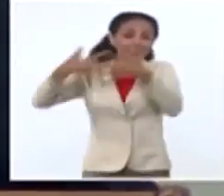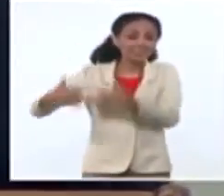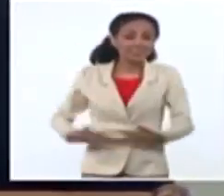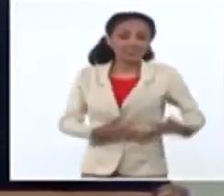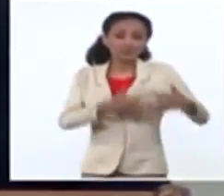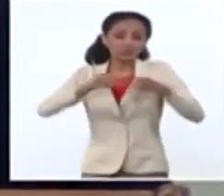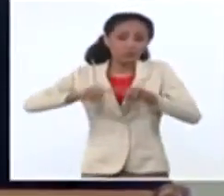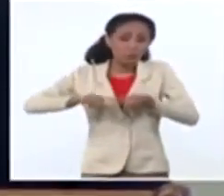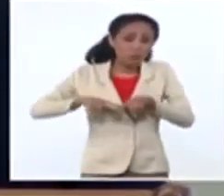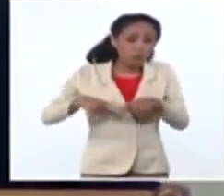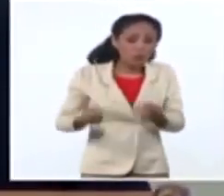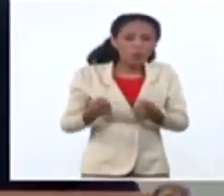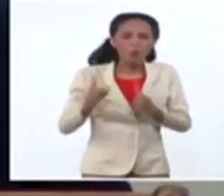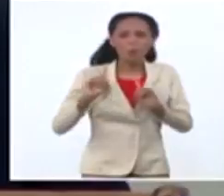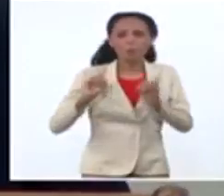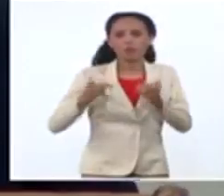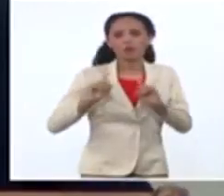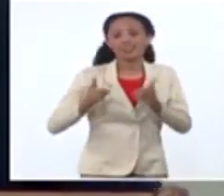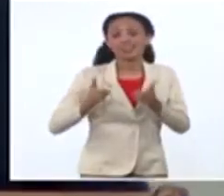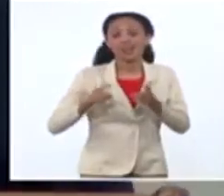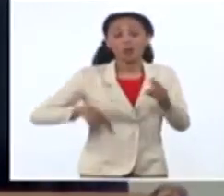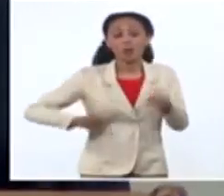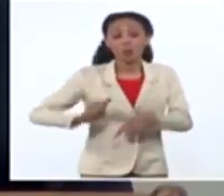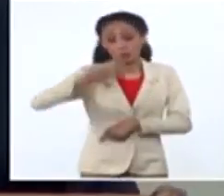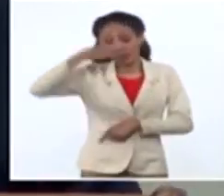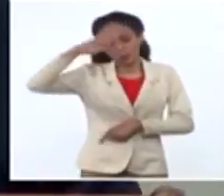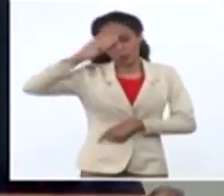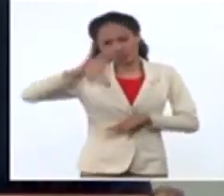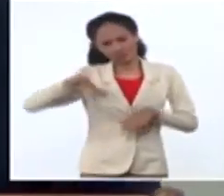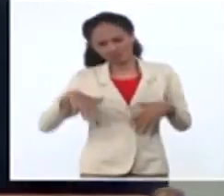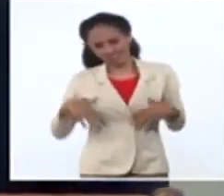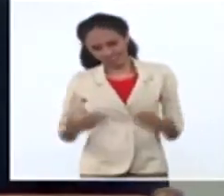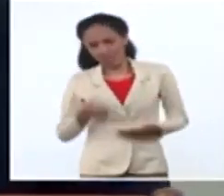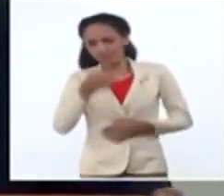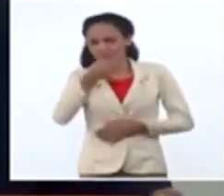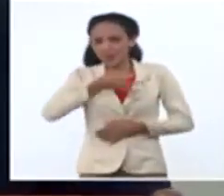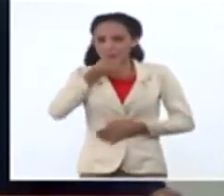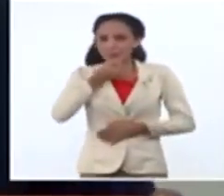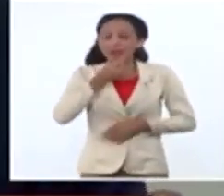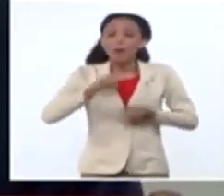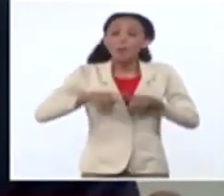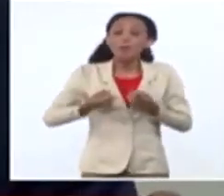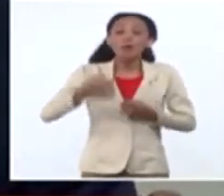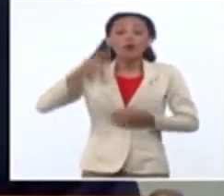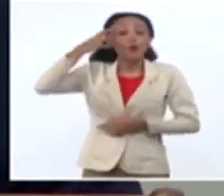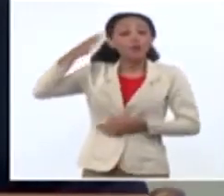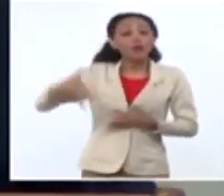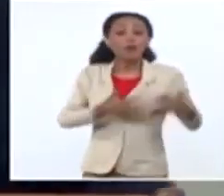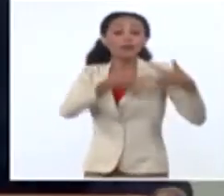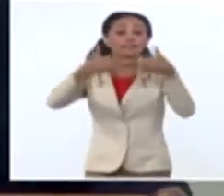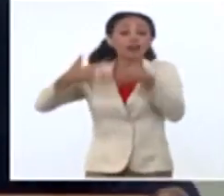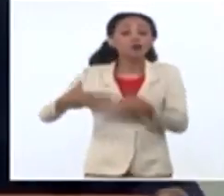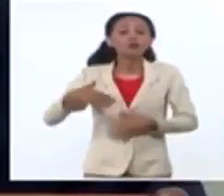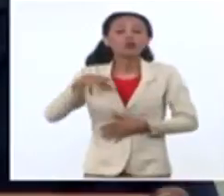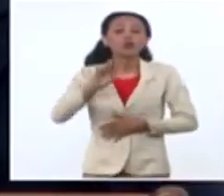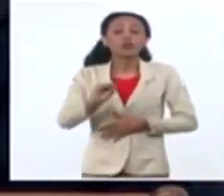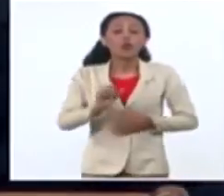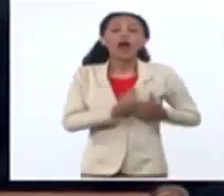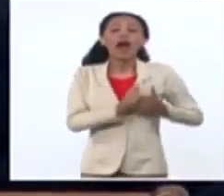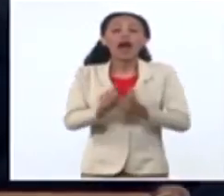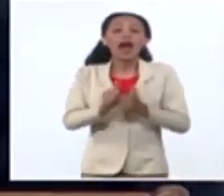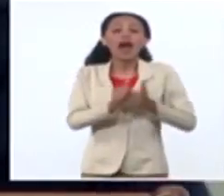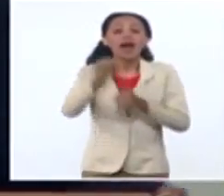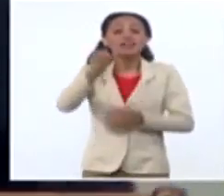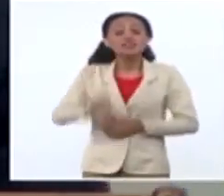relación con su política hacia Cuba ha sido el planteamiento del asesor de seguridad